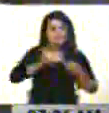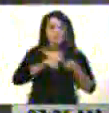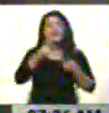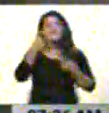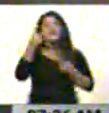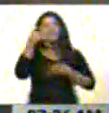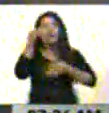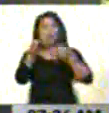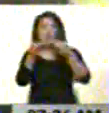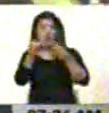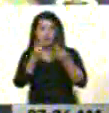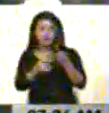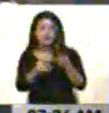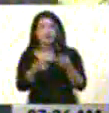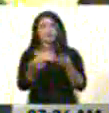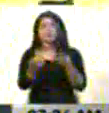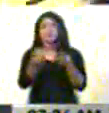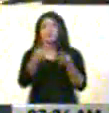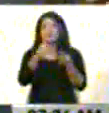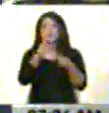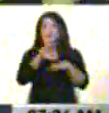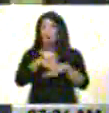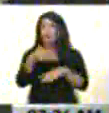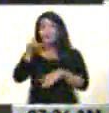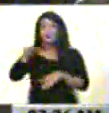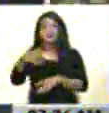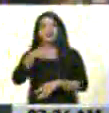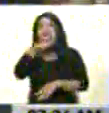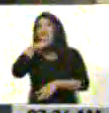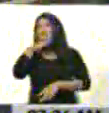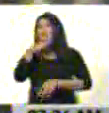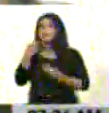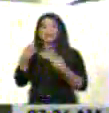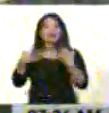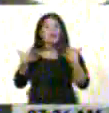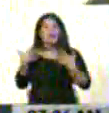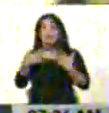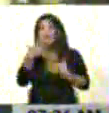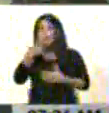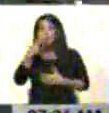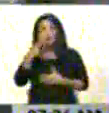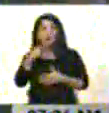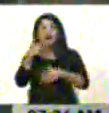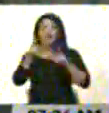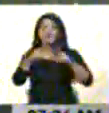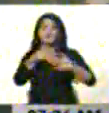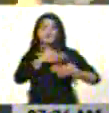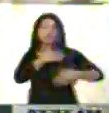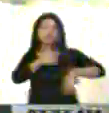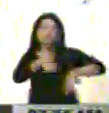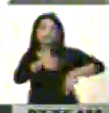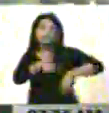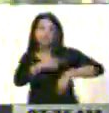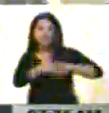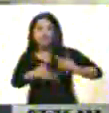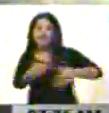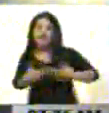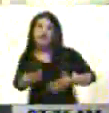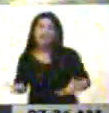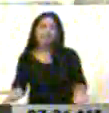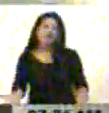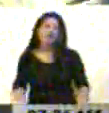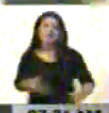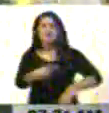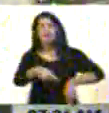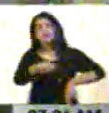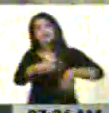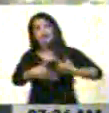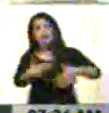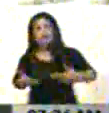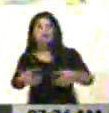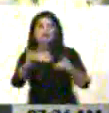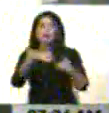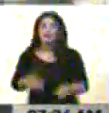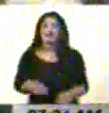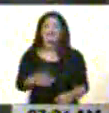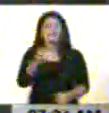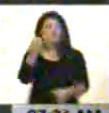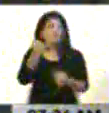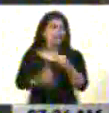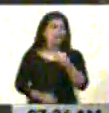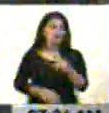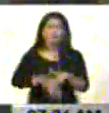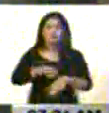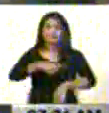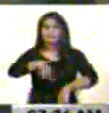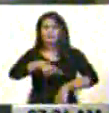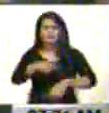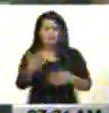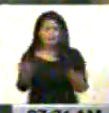porque los que tenemos, bueno, están abarrotados de causas y eso hace que haya retardo procesal y haya retardo en la toma de decisiones. Y por